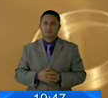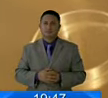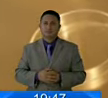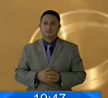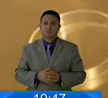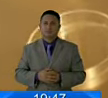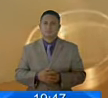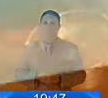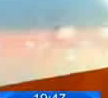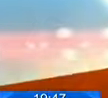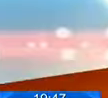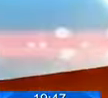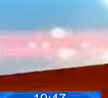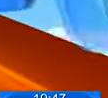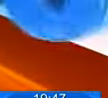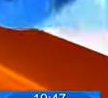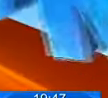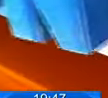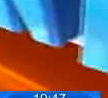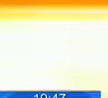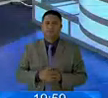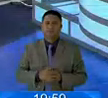Javier Basantes.